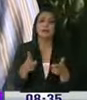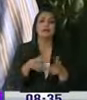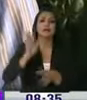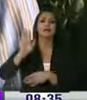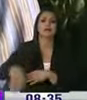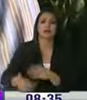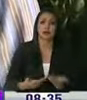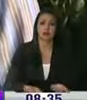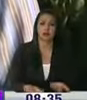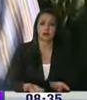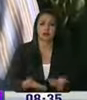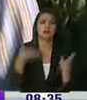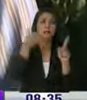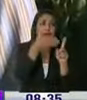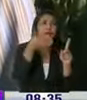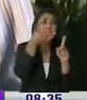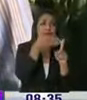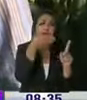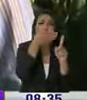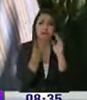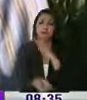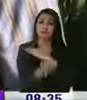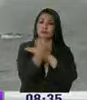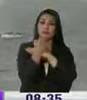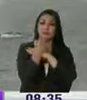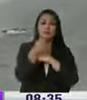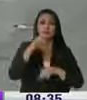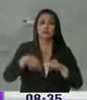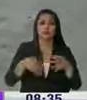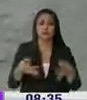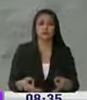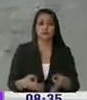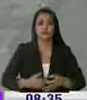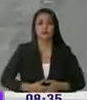andando atrás de eso y nos dejen abandonados a medio camino. En Quito informó Adriana Rojas.